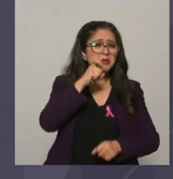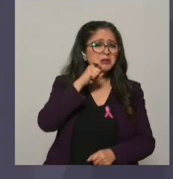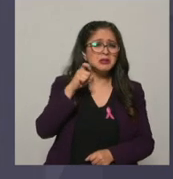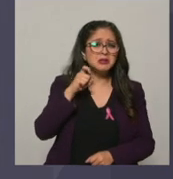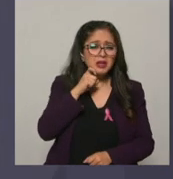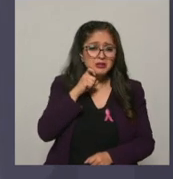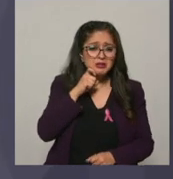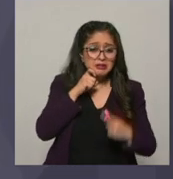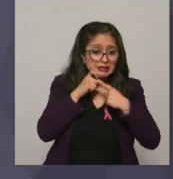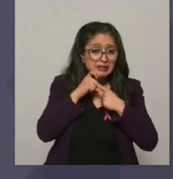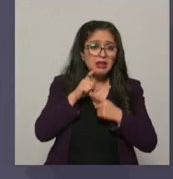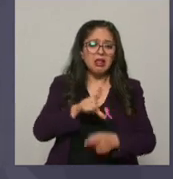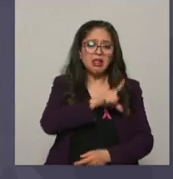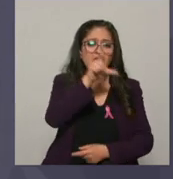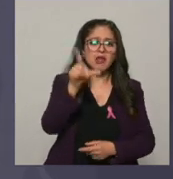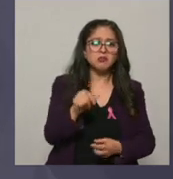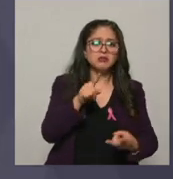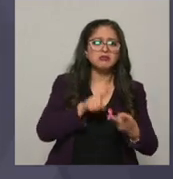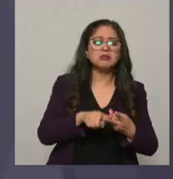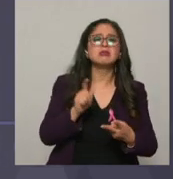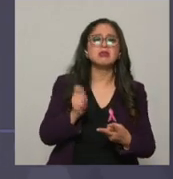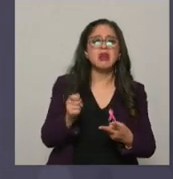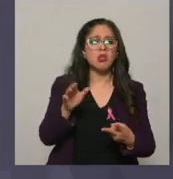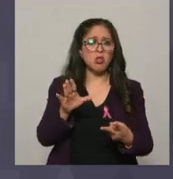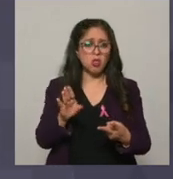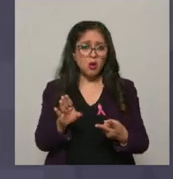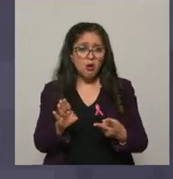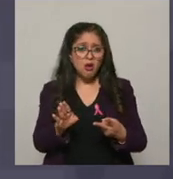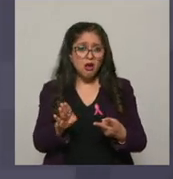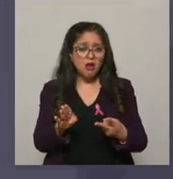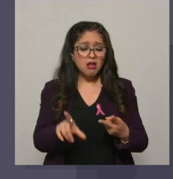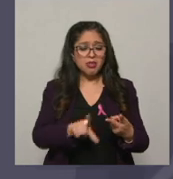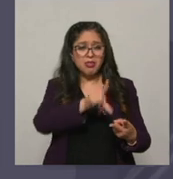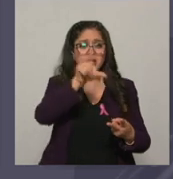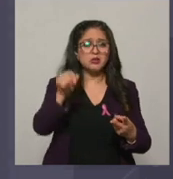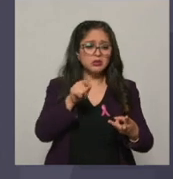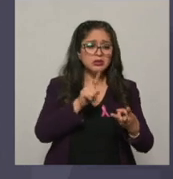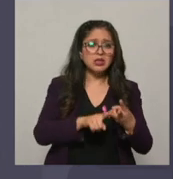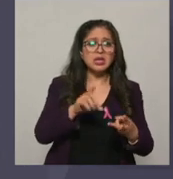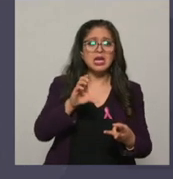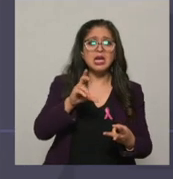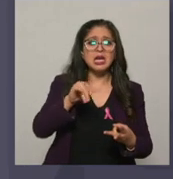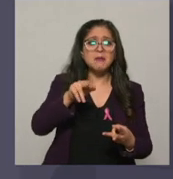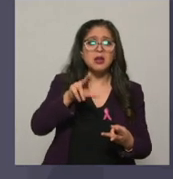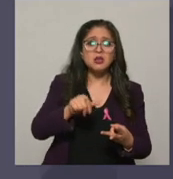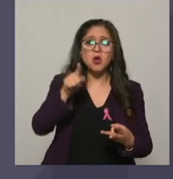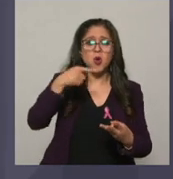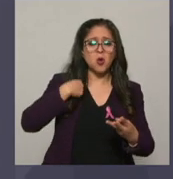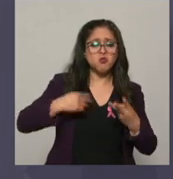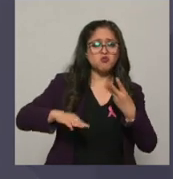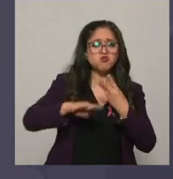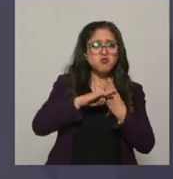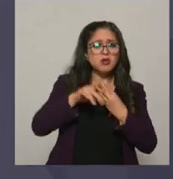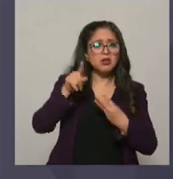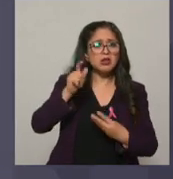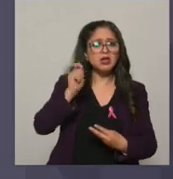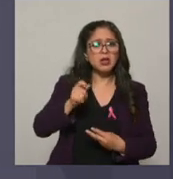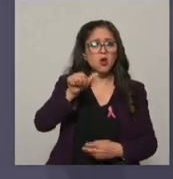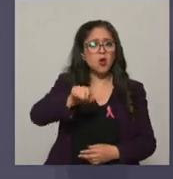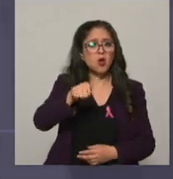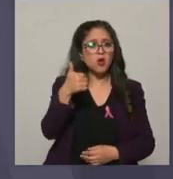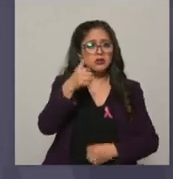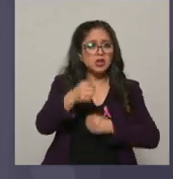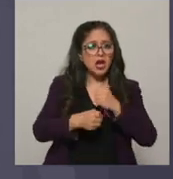las drogas. Y después eso me llevó a la criminalización por parte de las autoridades y me llevaron 11 años presa, lo